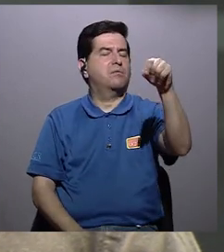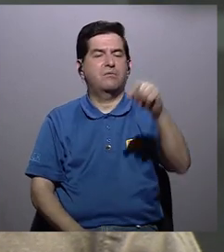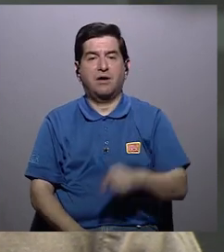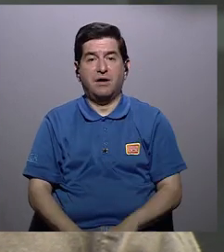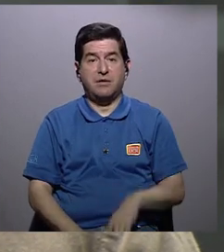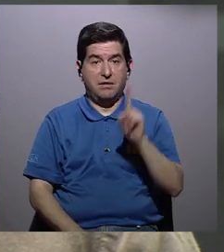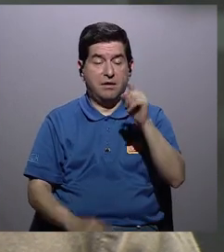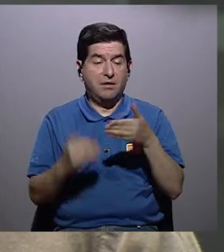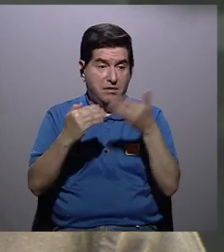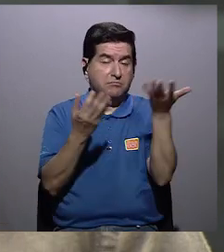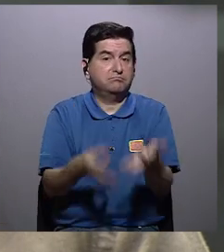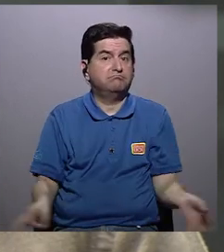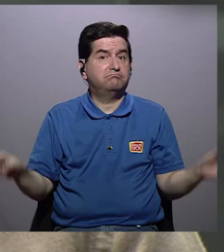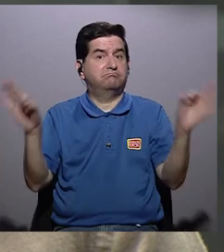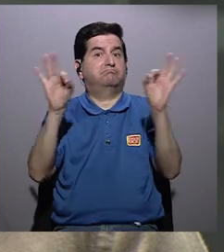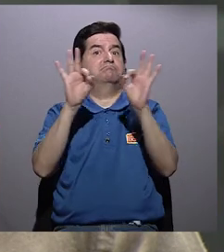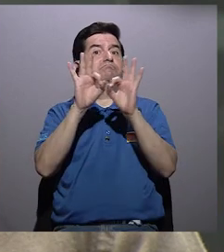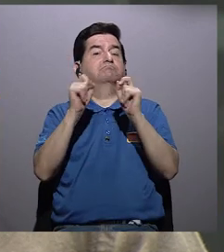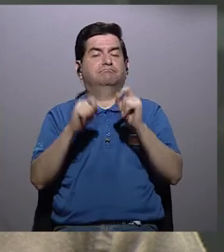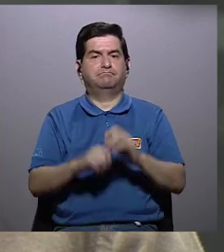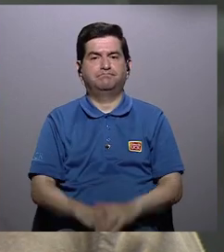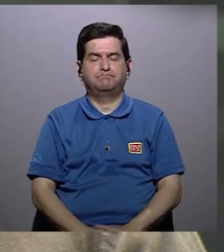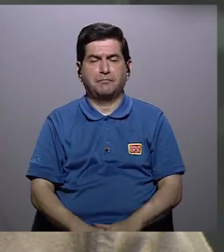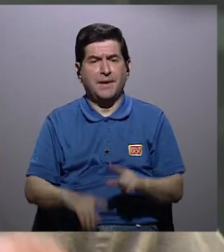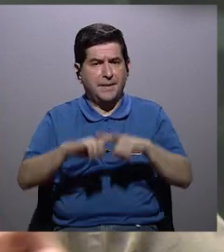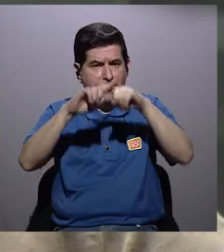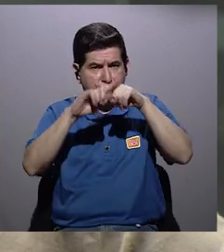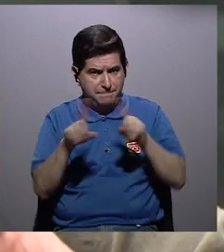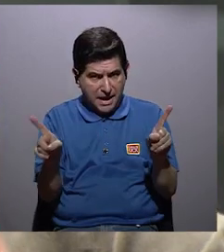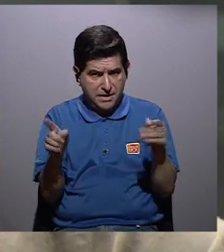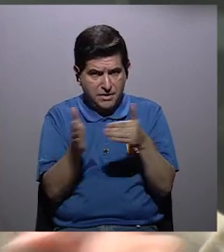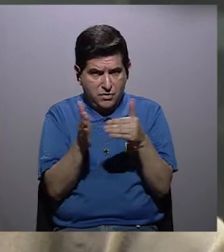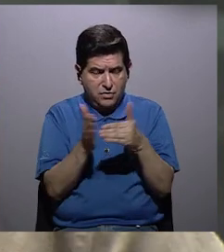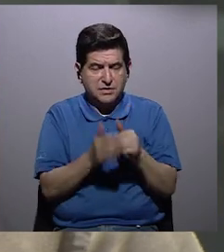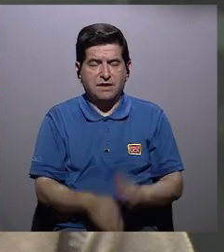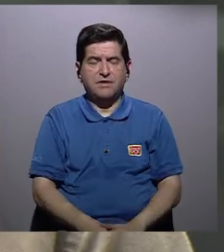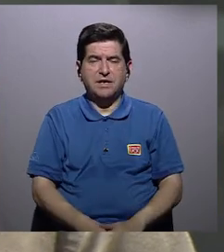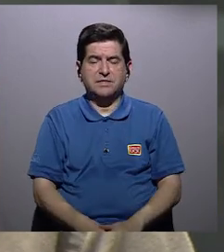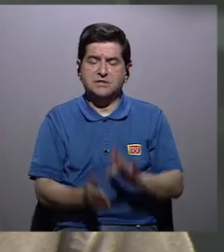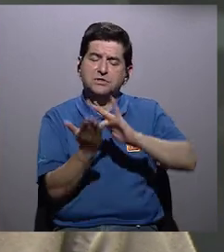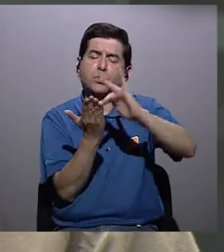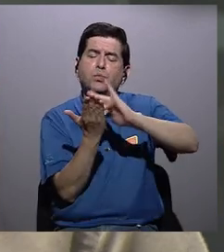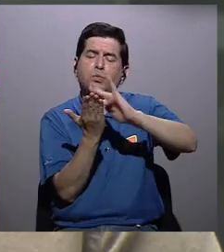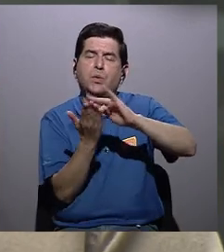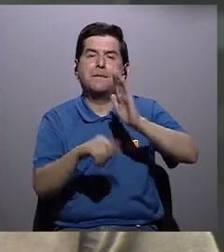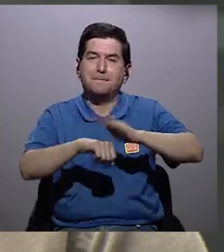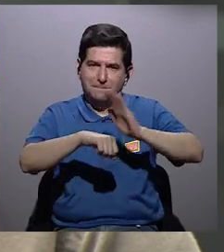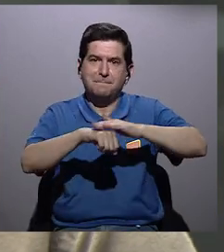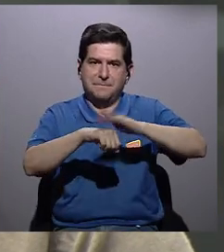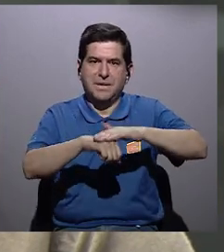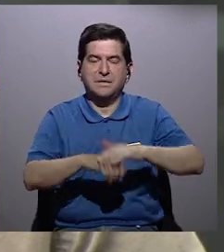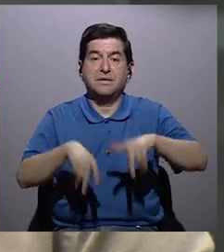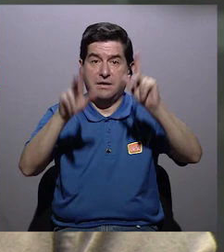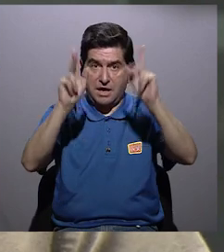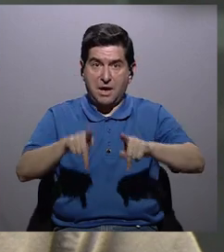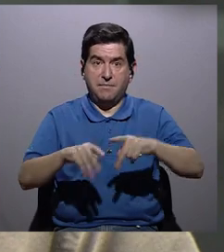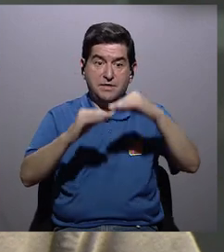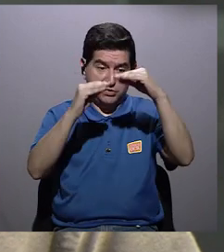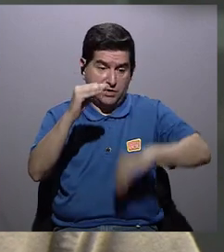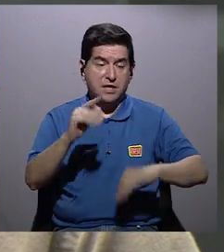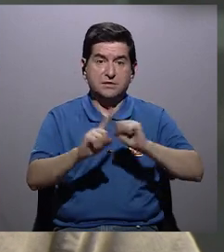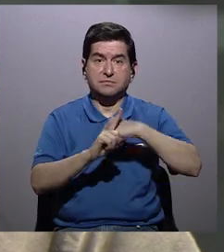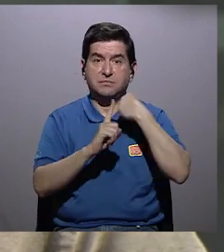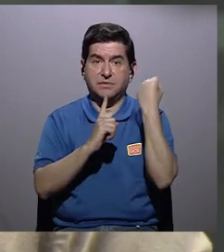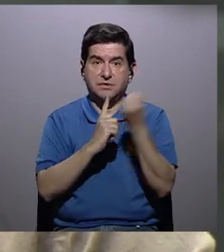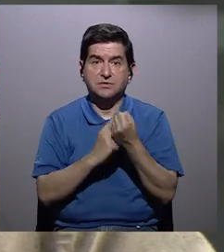un factor importante, y que sin embargo, nuevamente, el teléfono celular es el que ha permitido incluso a personas con menos